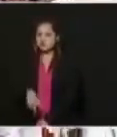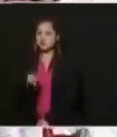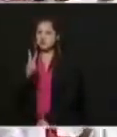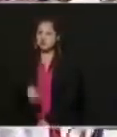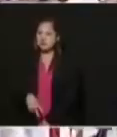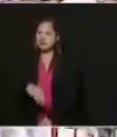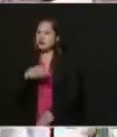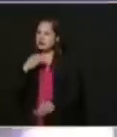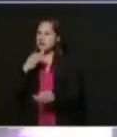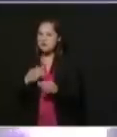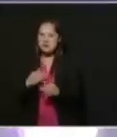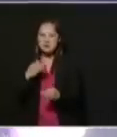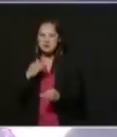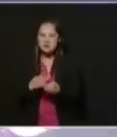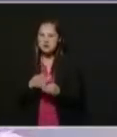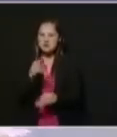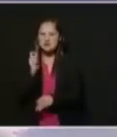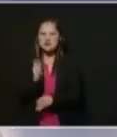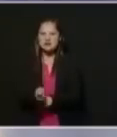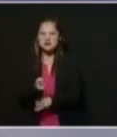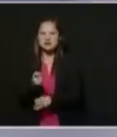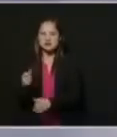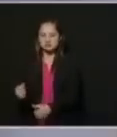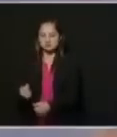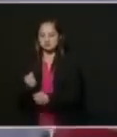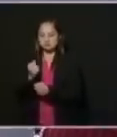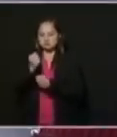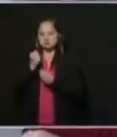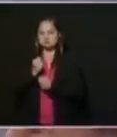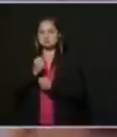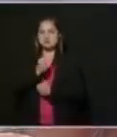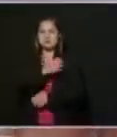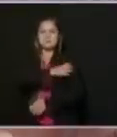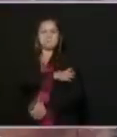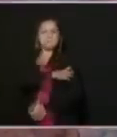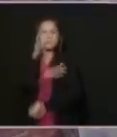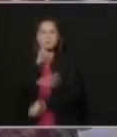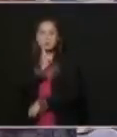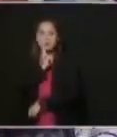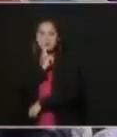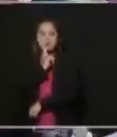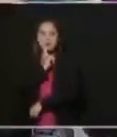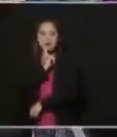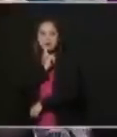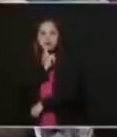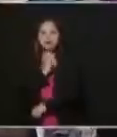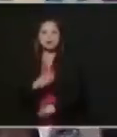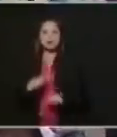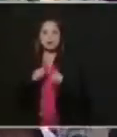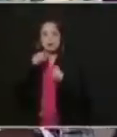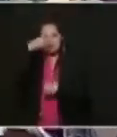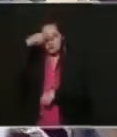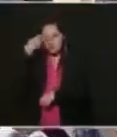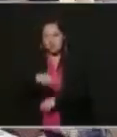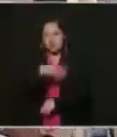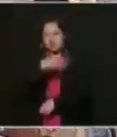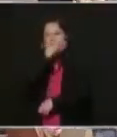es el momento de tomar poder de México. Mexicanas, mexicanos,